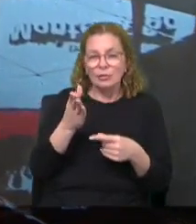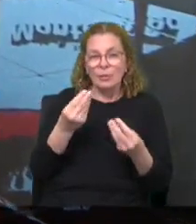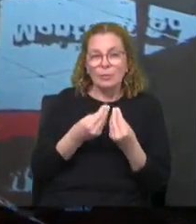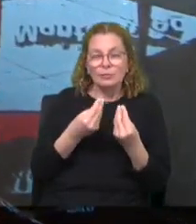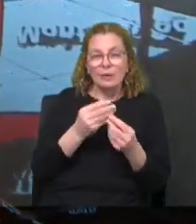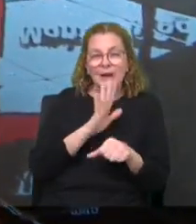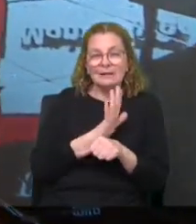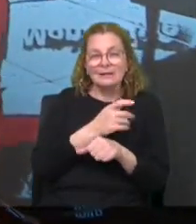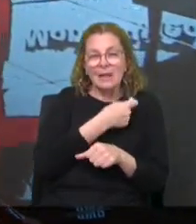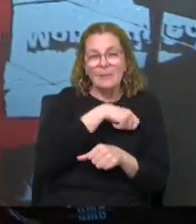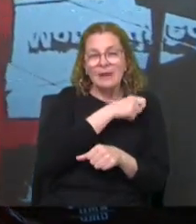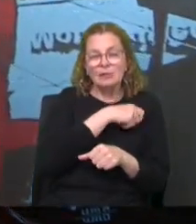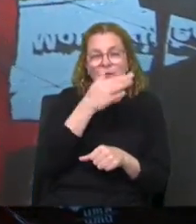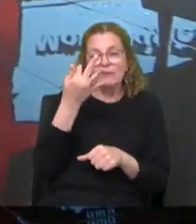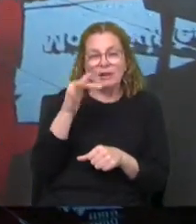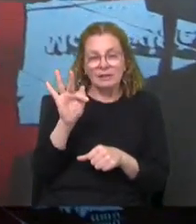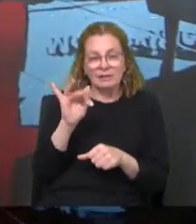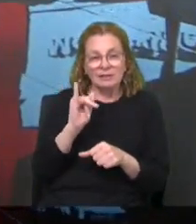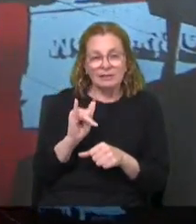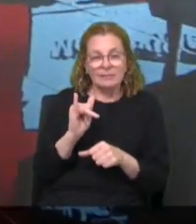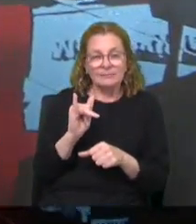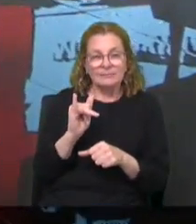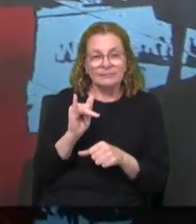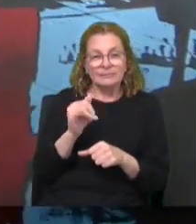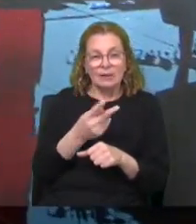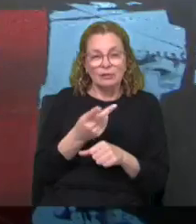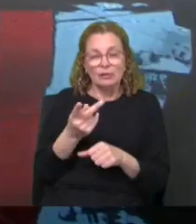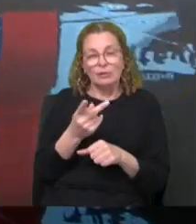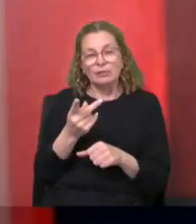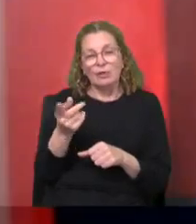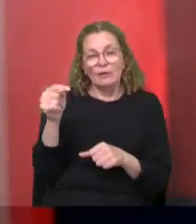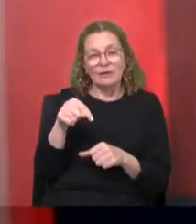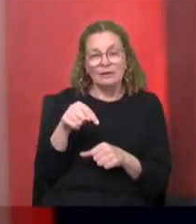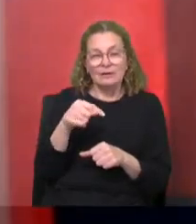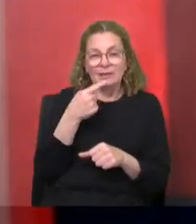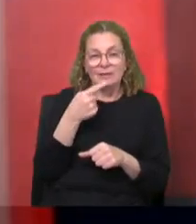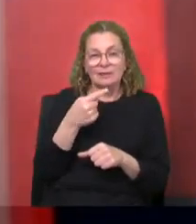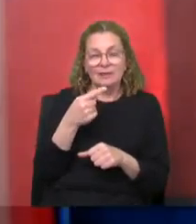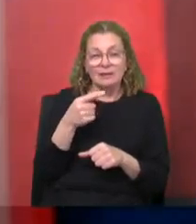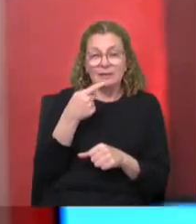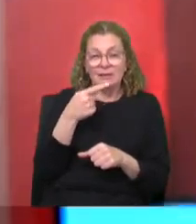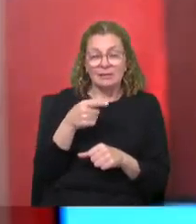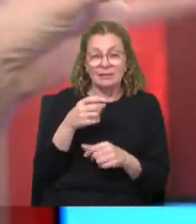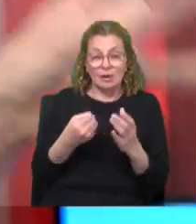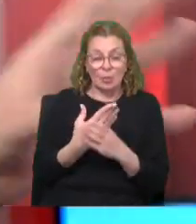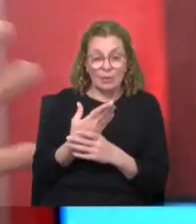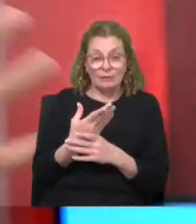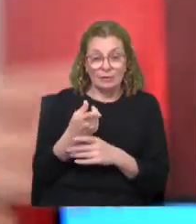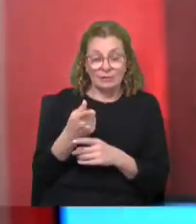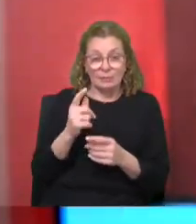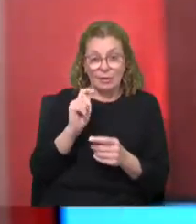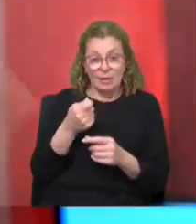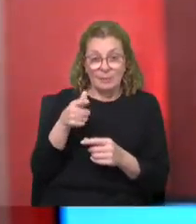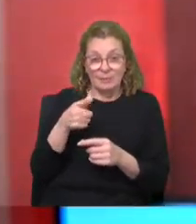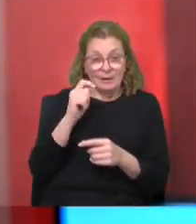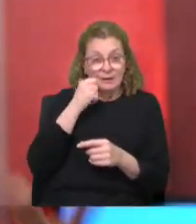artistas españoles y los franceses, que entre ellos, los que vienen, nos recomiendan artistas nuevos, que les dicen, mira qué bien que nos